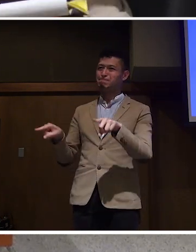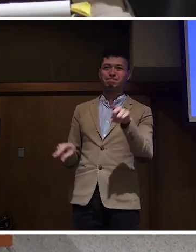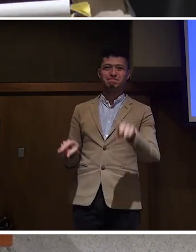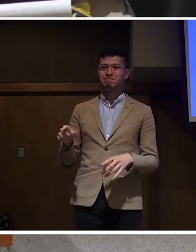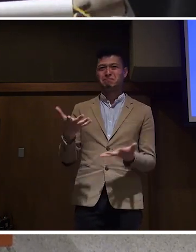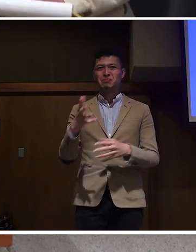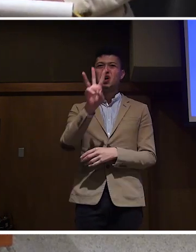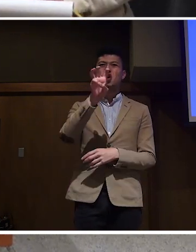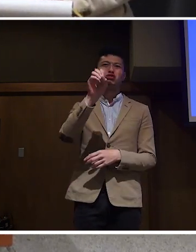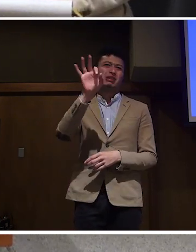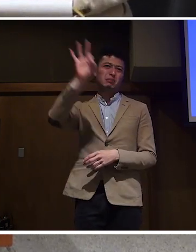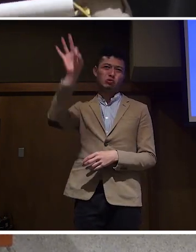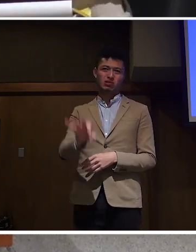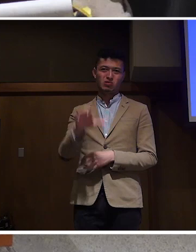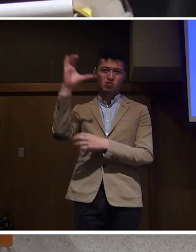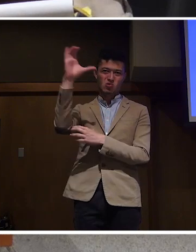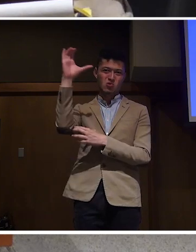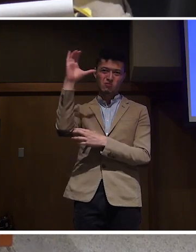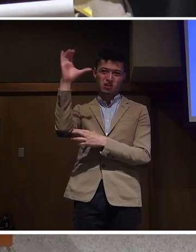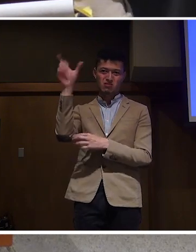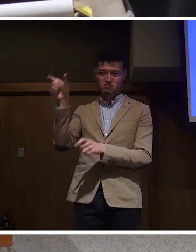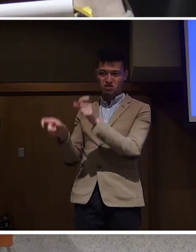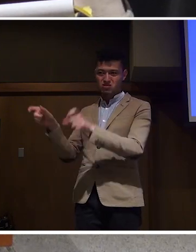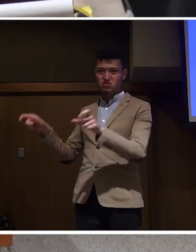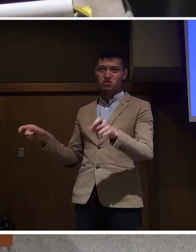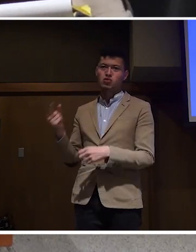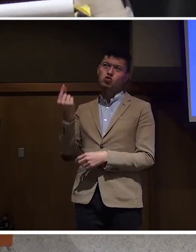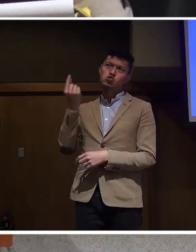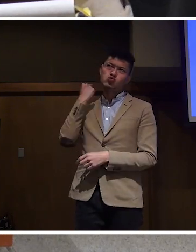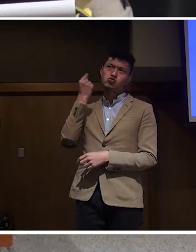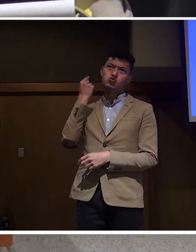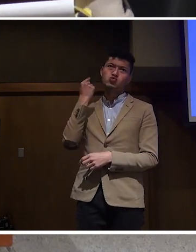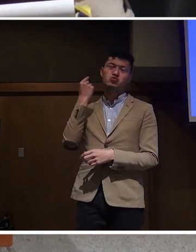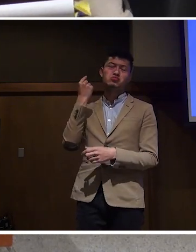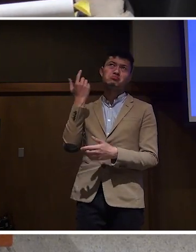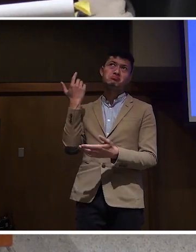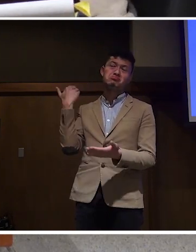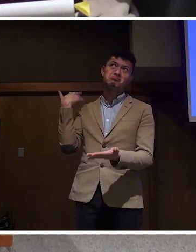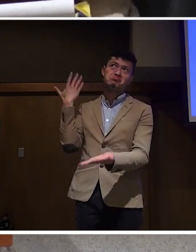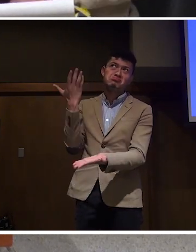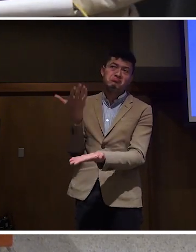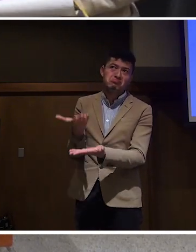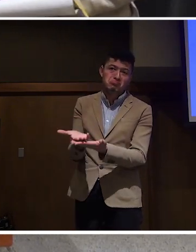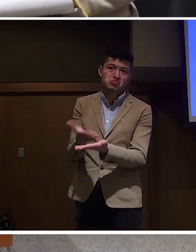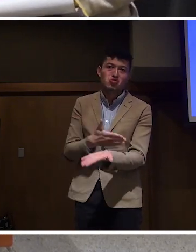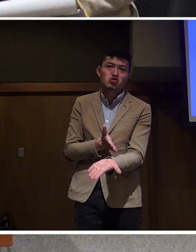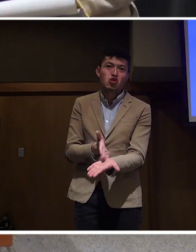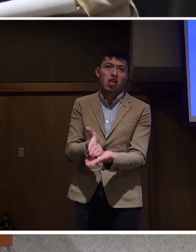El 80% del país, hasta hace muy poco, o incluso todavía, es un